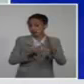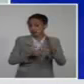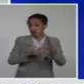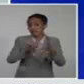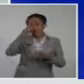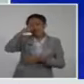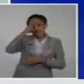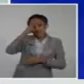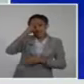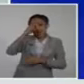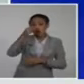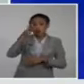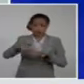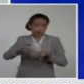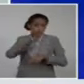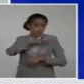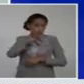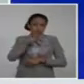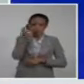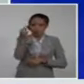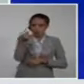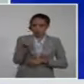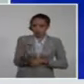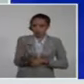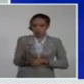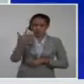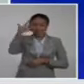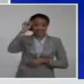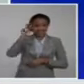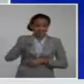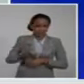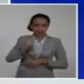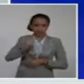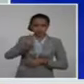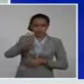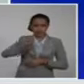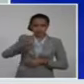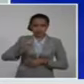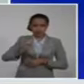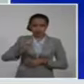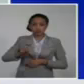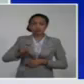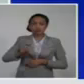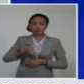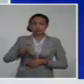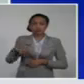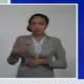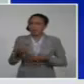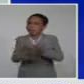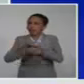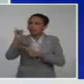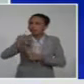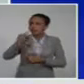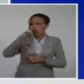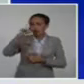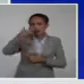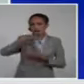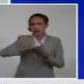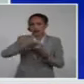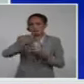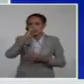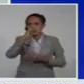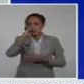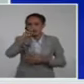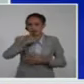uno. Extranjeros 3, los 3 procedentes de Namibia. En Cienfuegos se diagnostica un